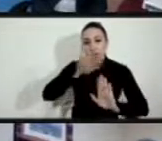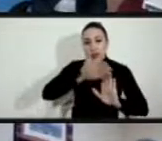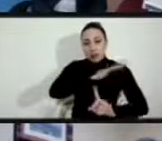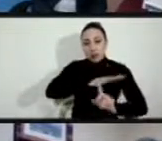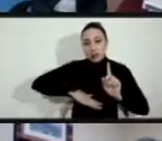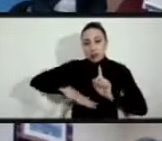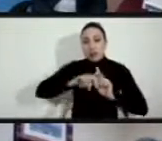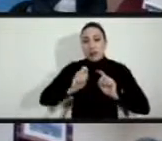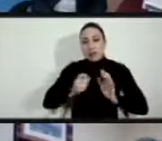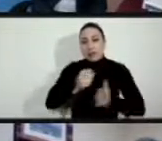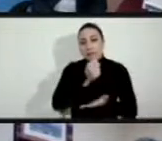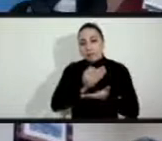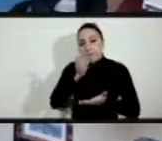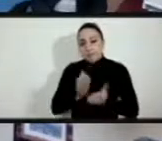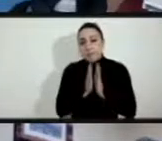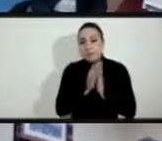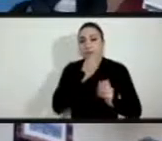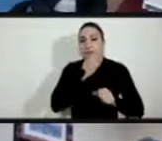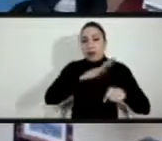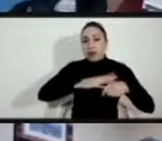a las autoridades correspondientes.